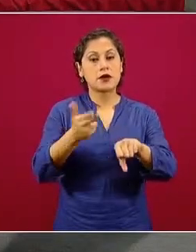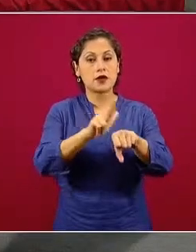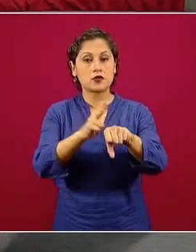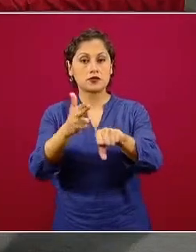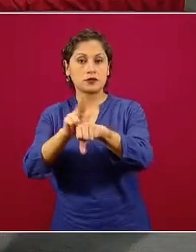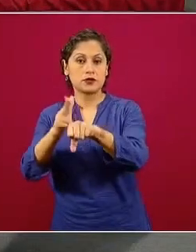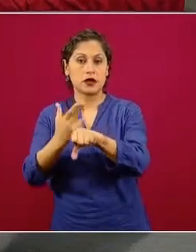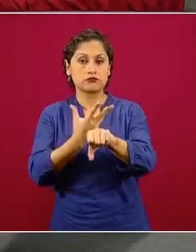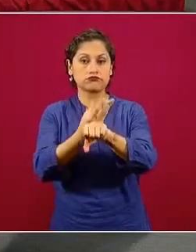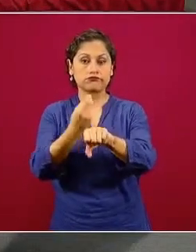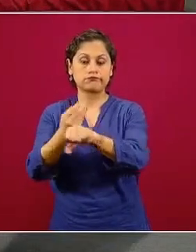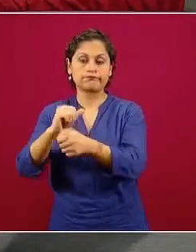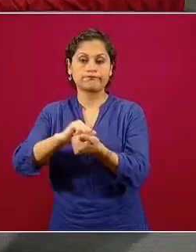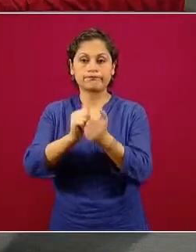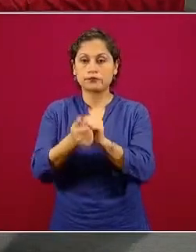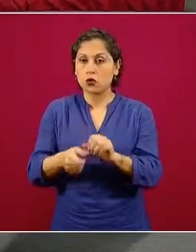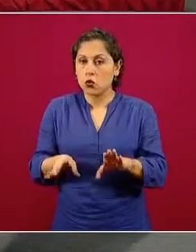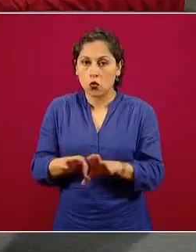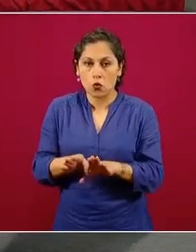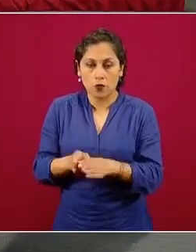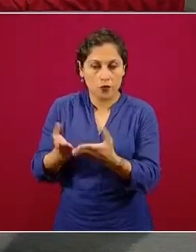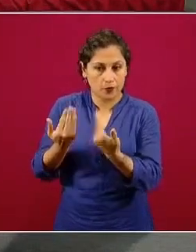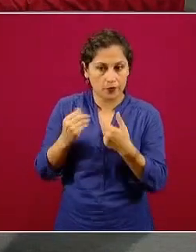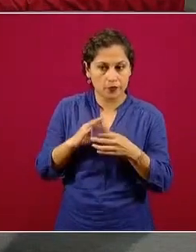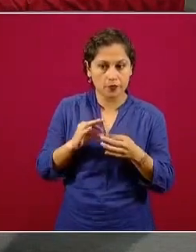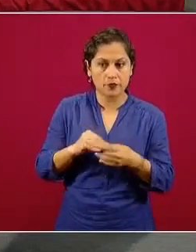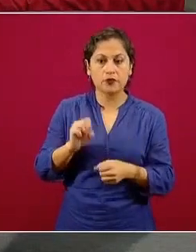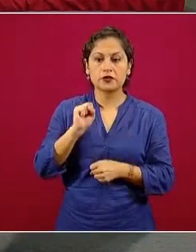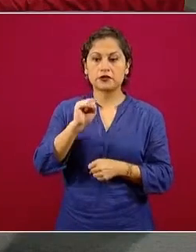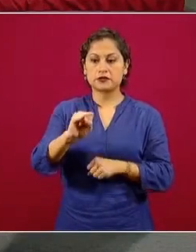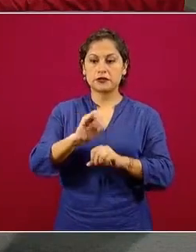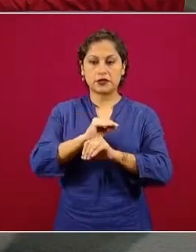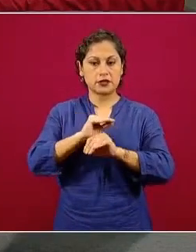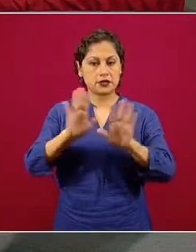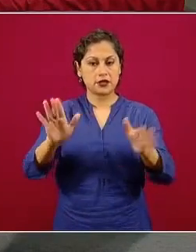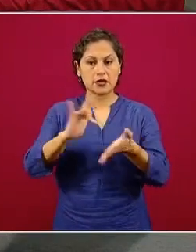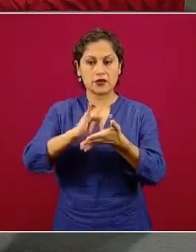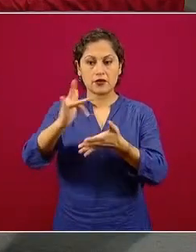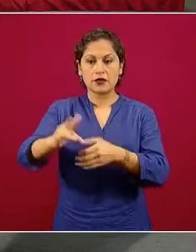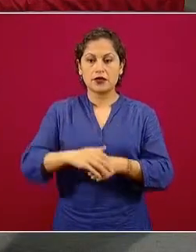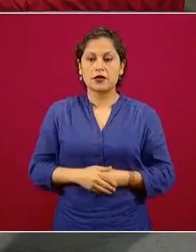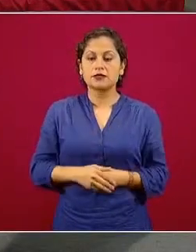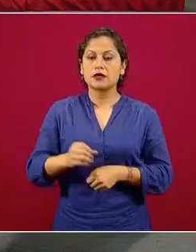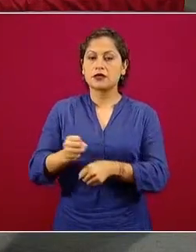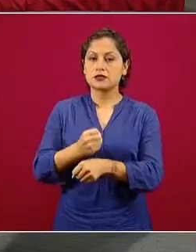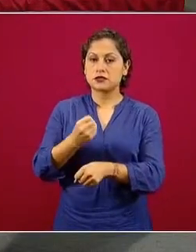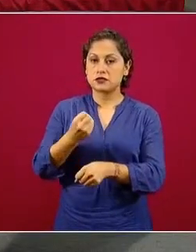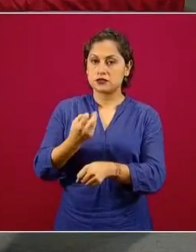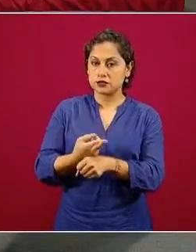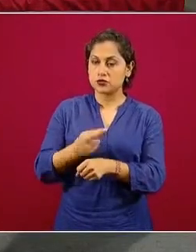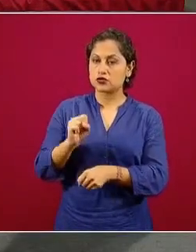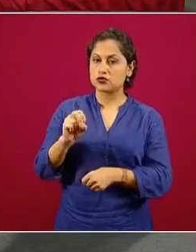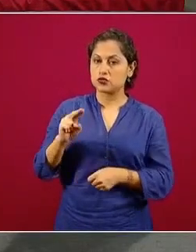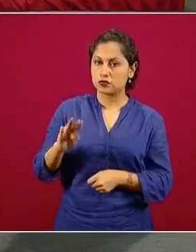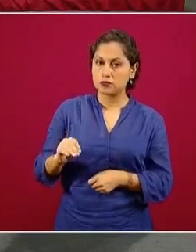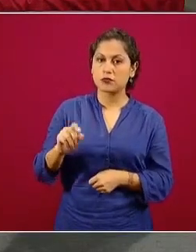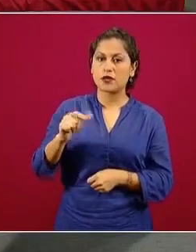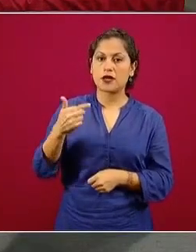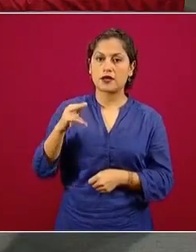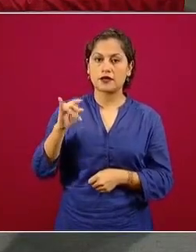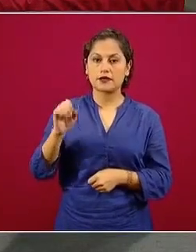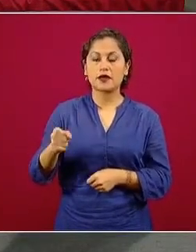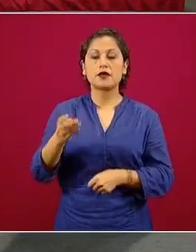reconversión de los hospitales muchas gracias con mucho gusto subsecretario lópez gatell muy buenas tardes a todas